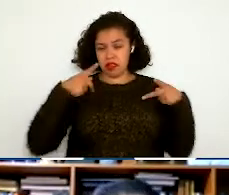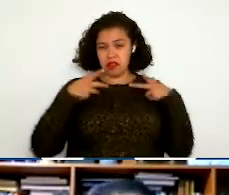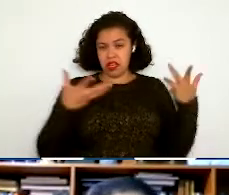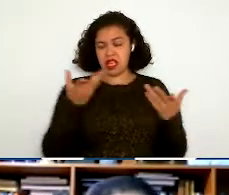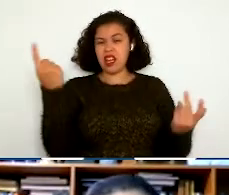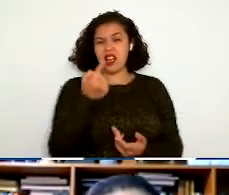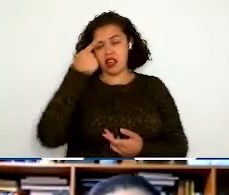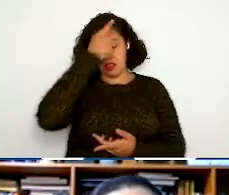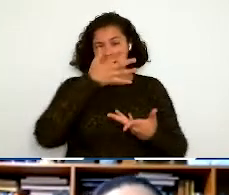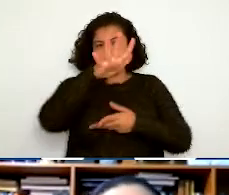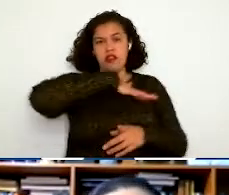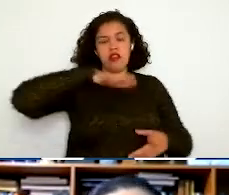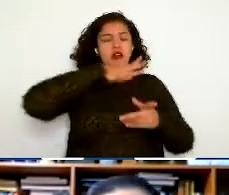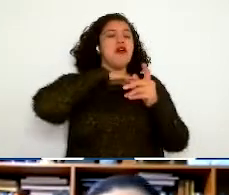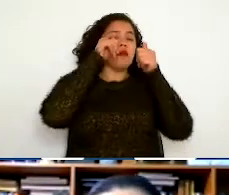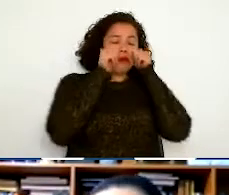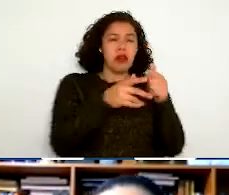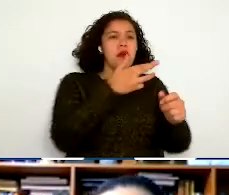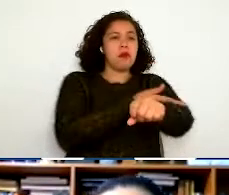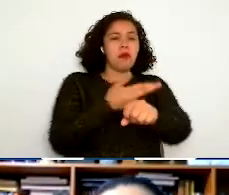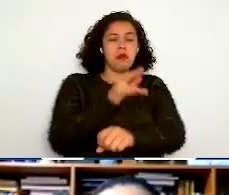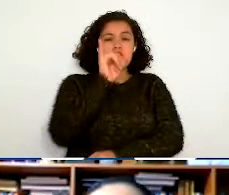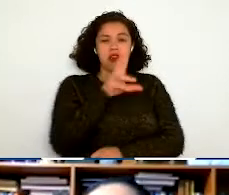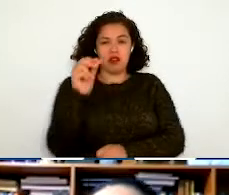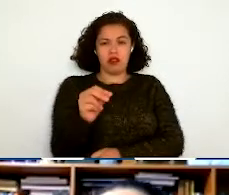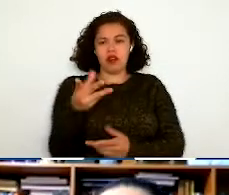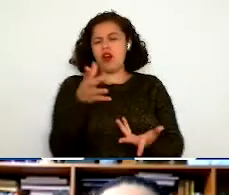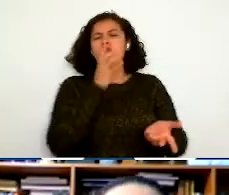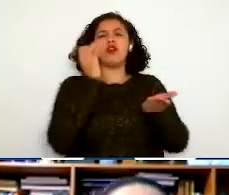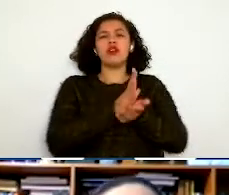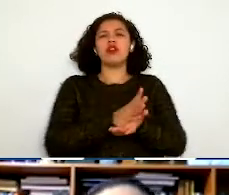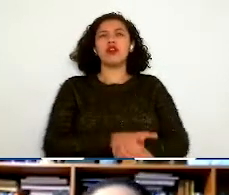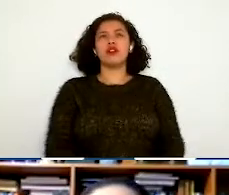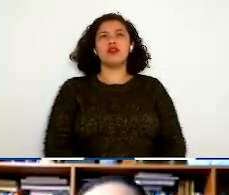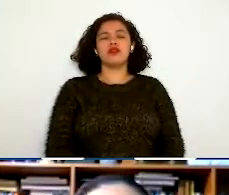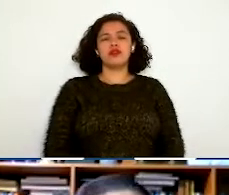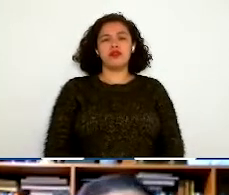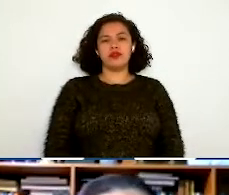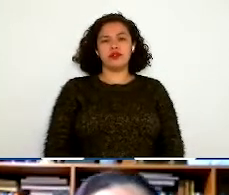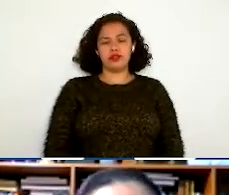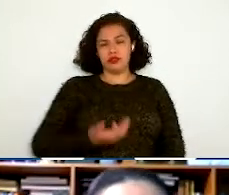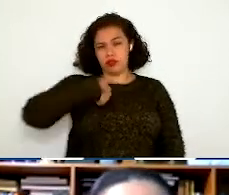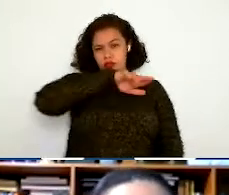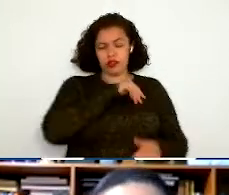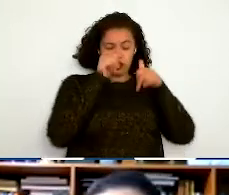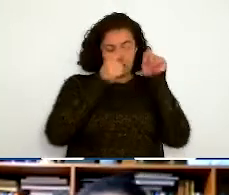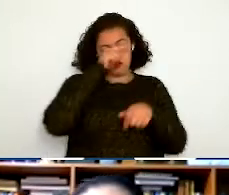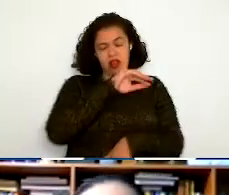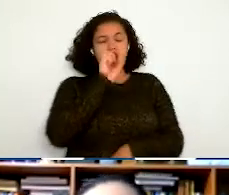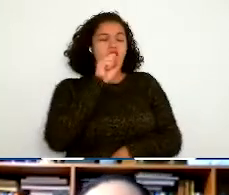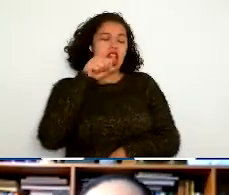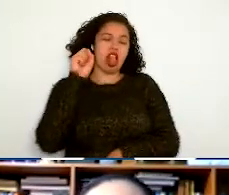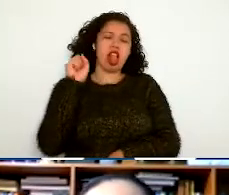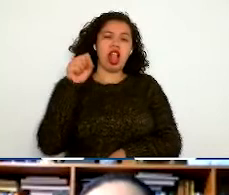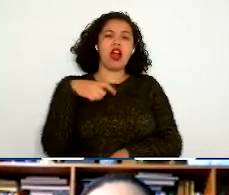está atendiendo la situación, se está resolviendo o no? ¿O solamente estamos dando atenciones paliativas, como de pronto yo